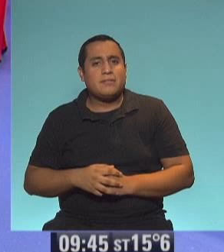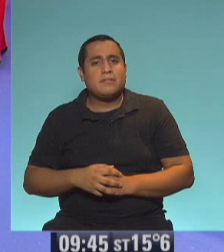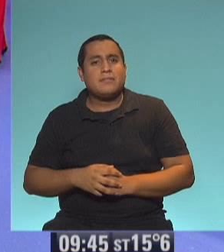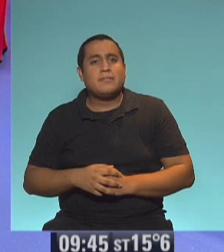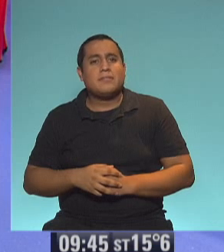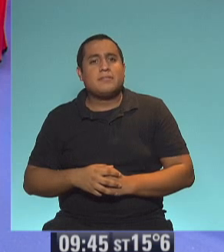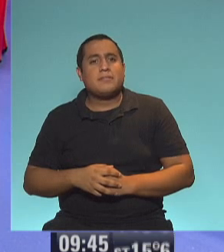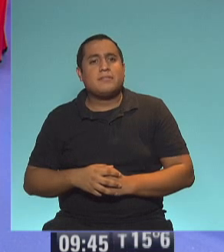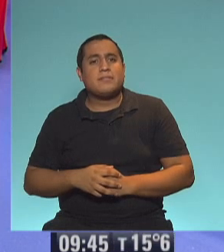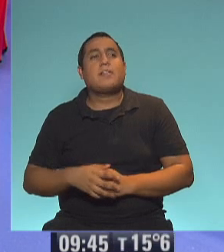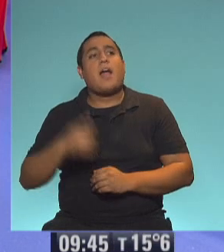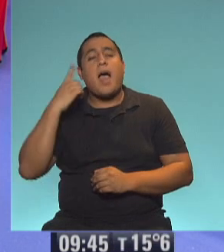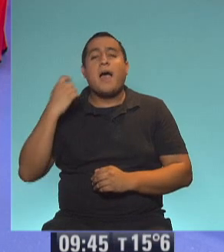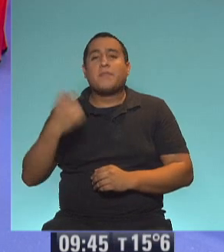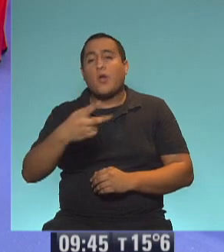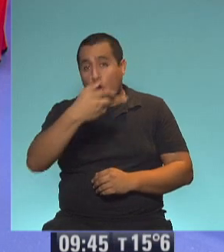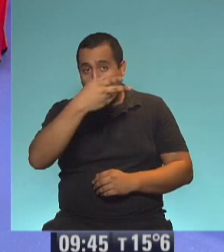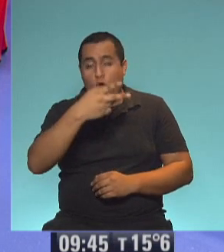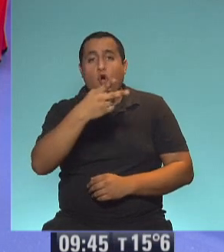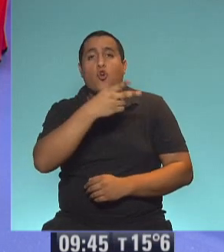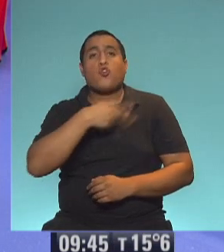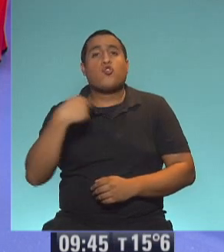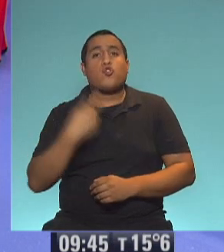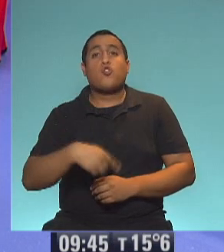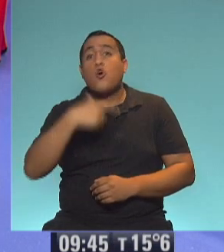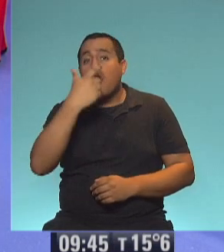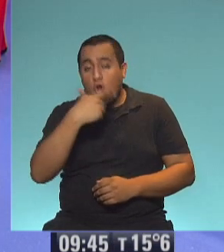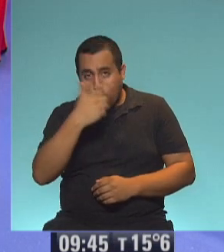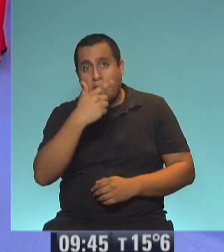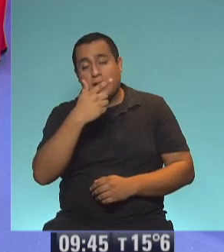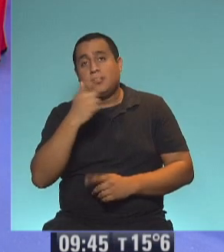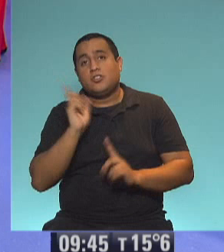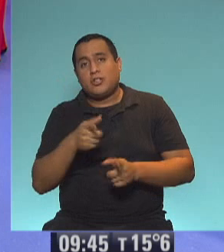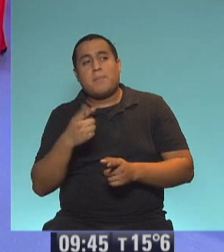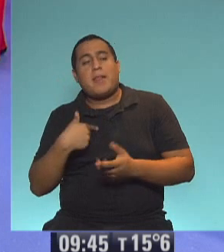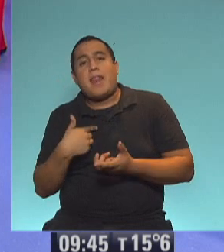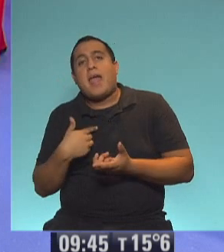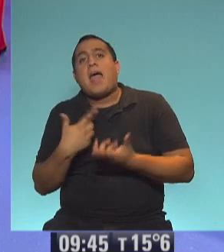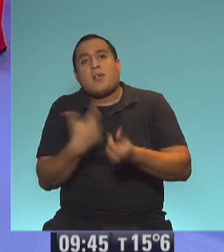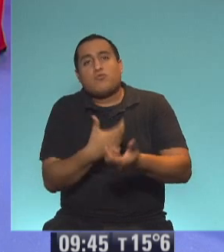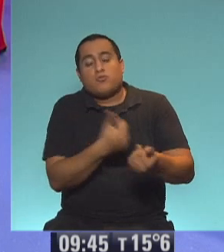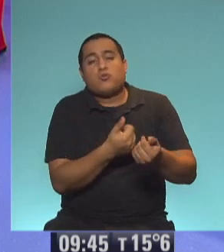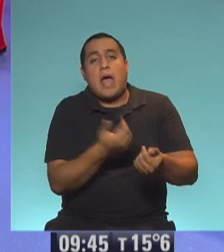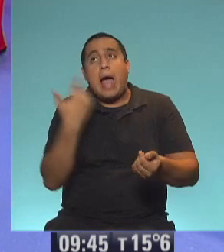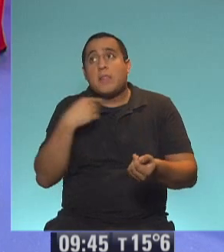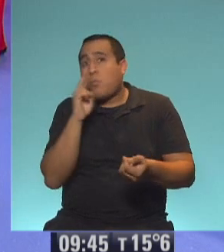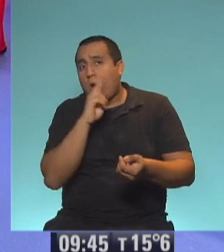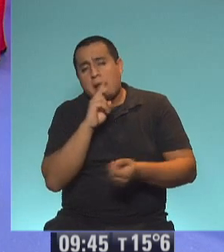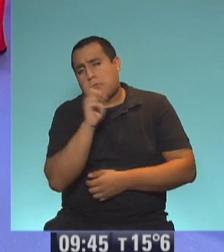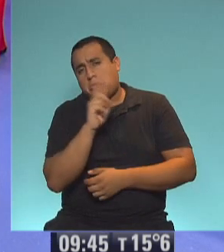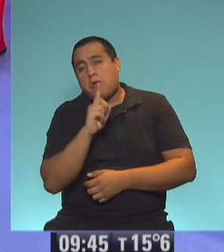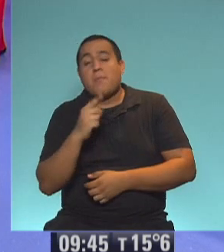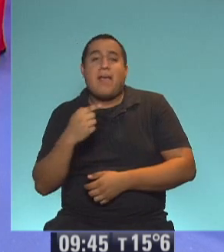No, guardavidas de Cruz Roja, que era una profesión que tampoco era de mujeres, y en el año 86 me recibí,